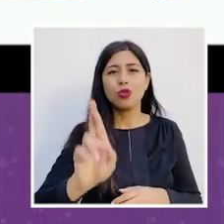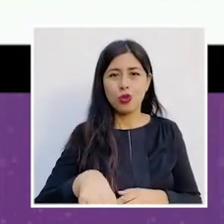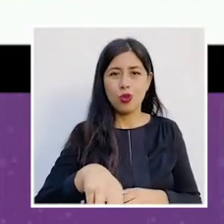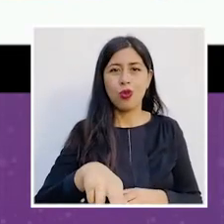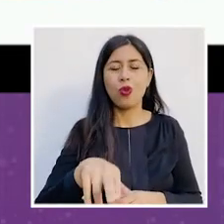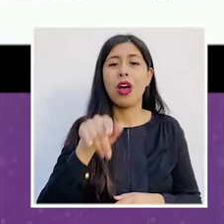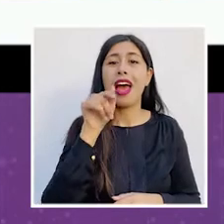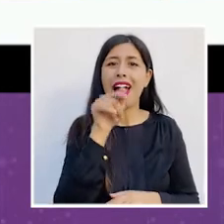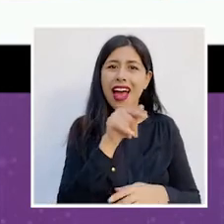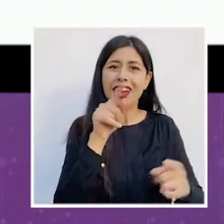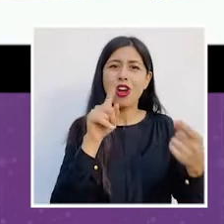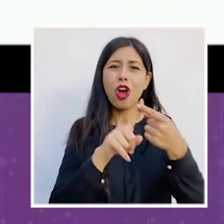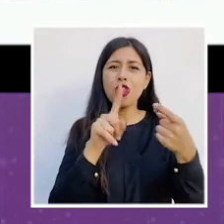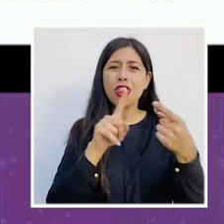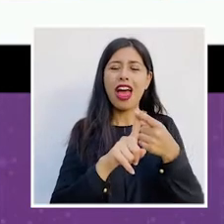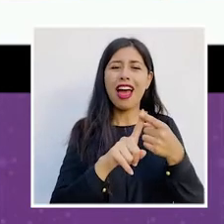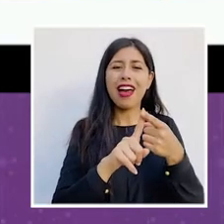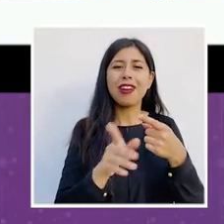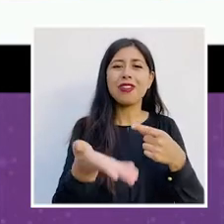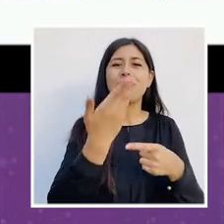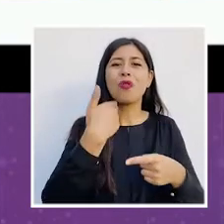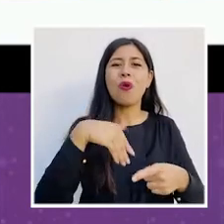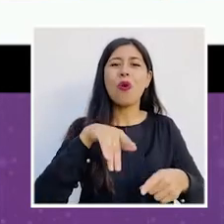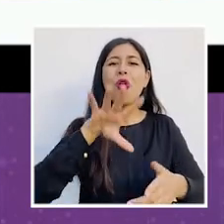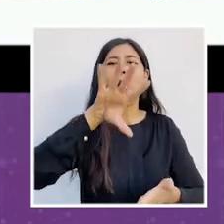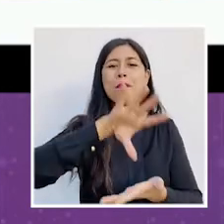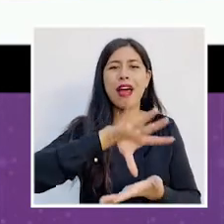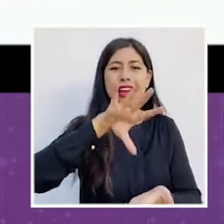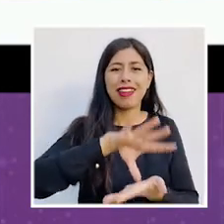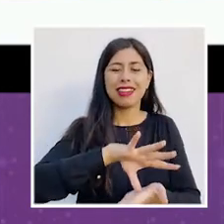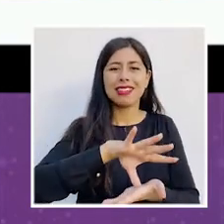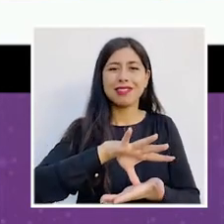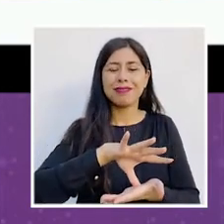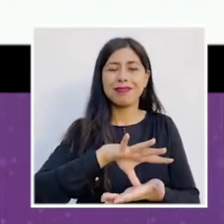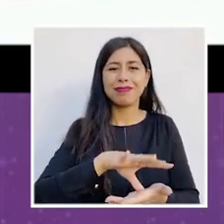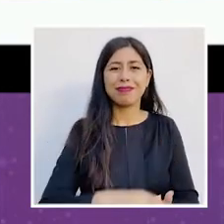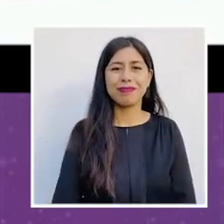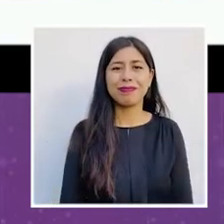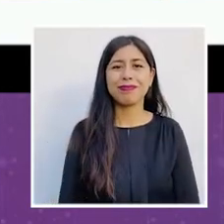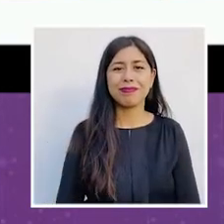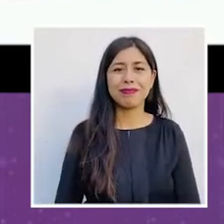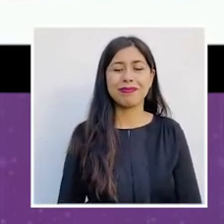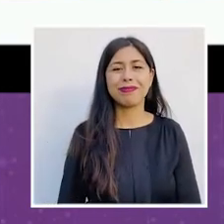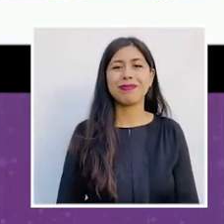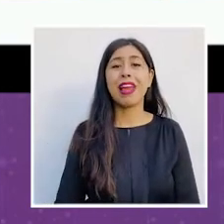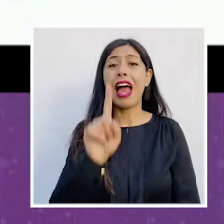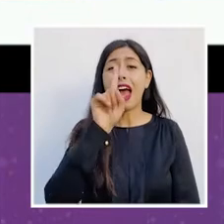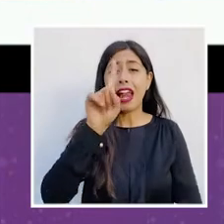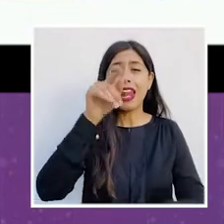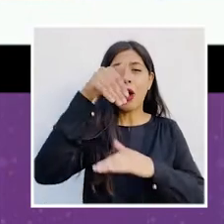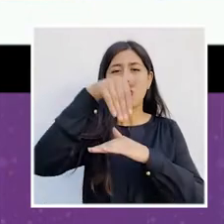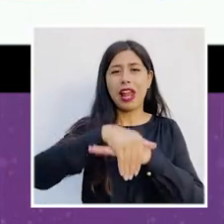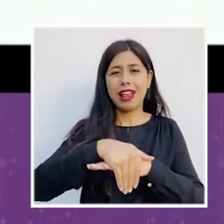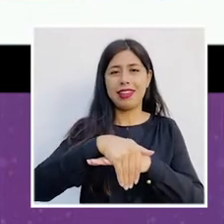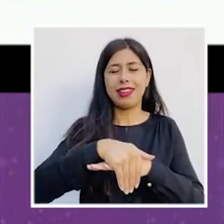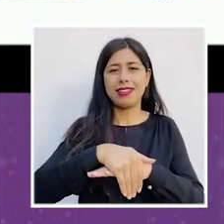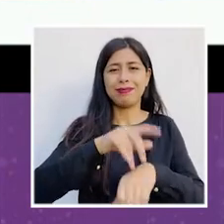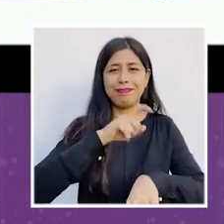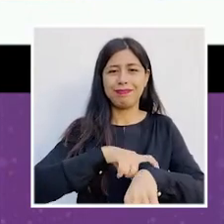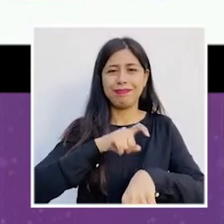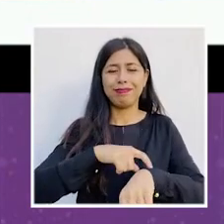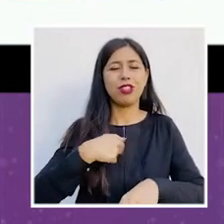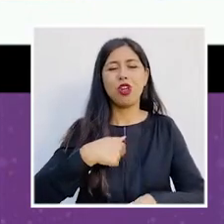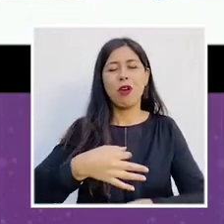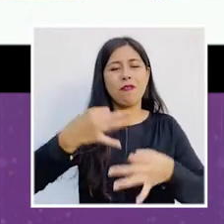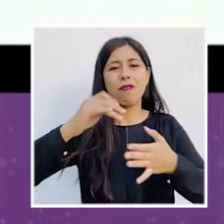hacia el sur, y va a hacer contacto con nuestro país, con el continente americano, a la una de la tarde.